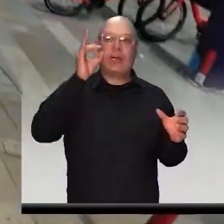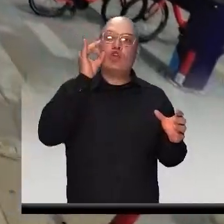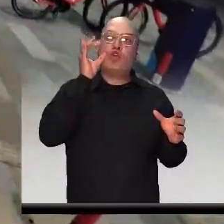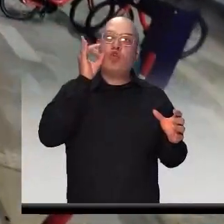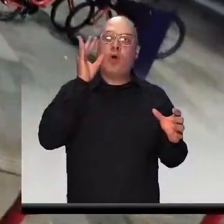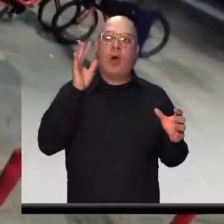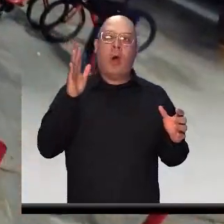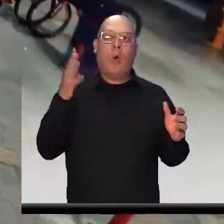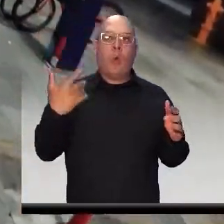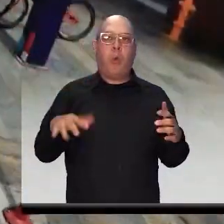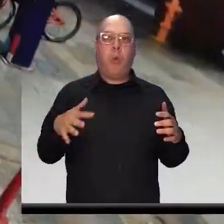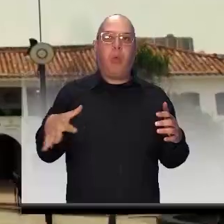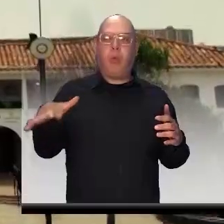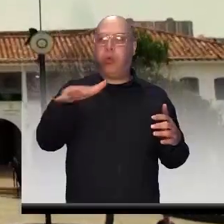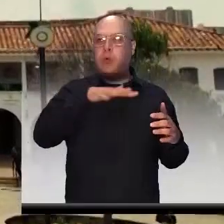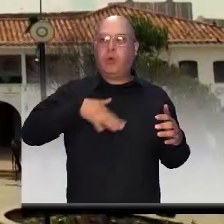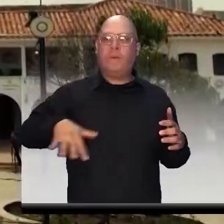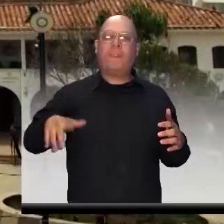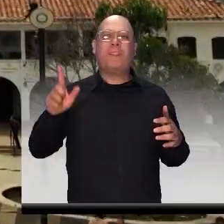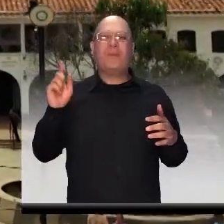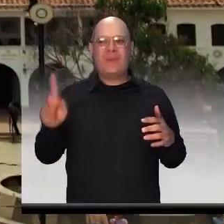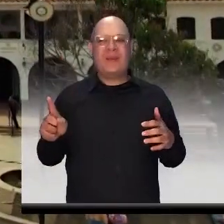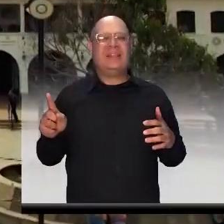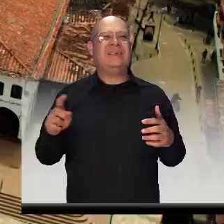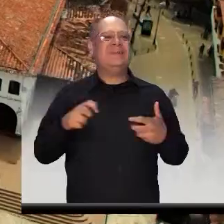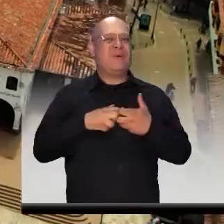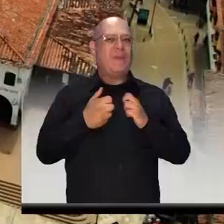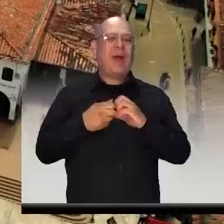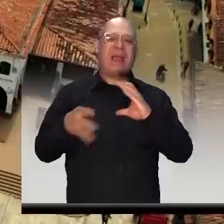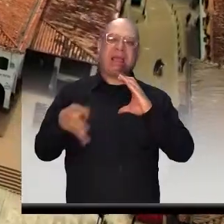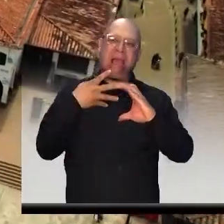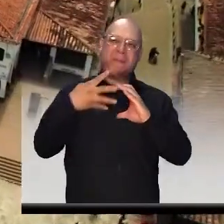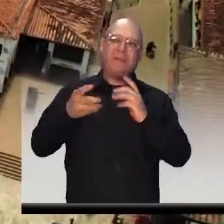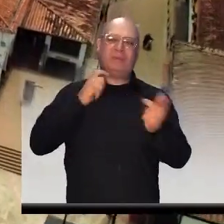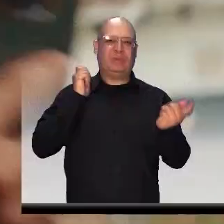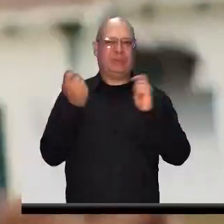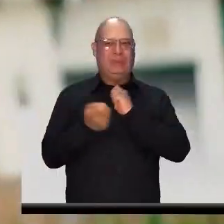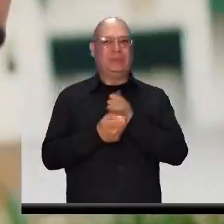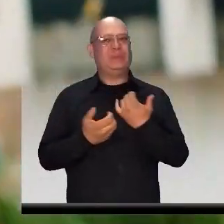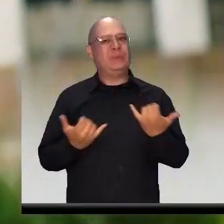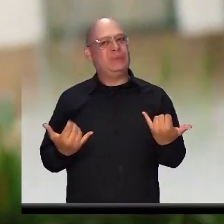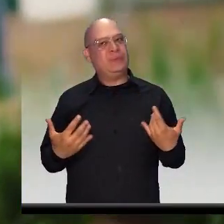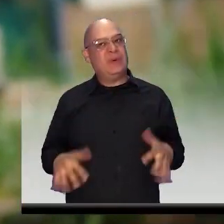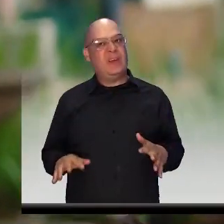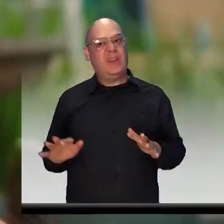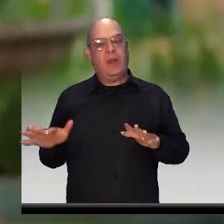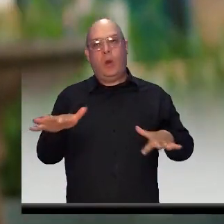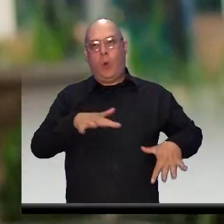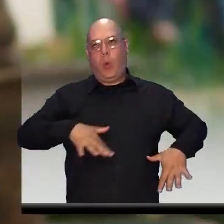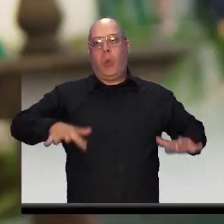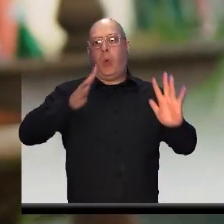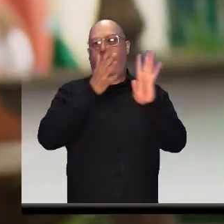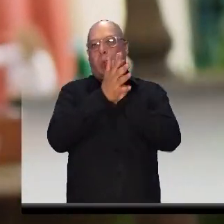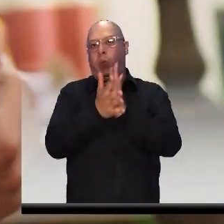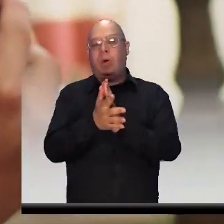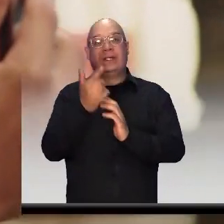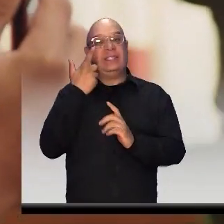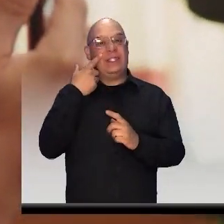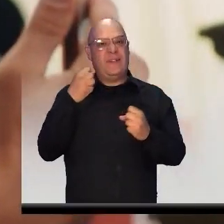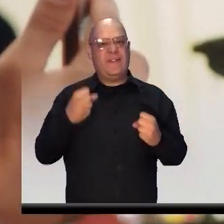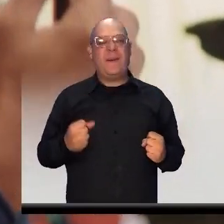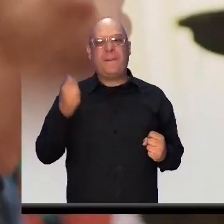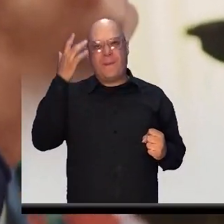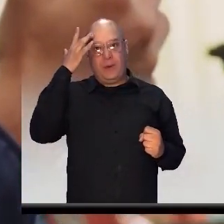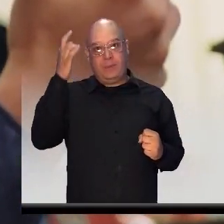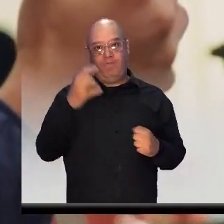está enfrentando problemáticas y desafíos con el cambio climático. Pues lo que vamos a ver hoy justamente les va a encantar. ¿Y saben por qué? Porque